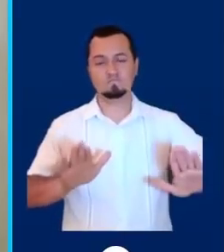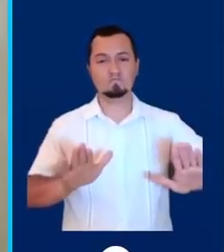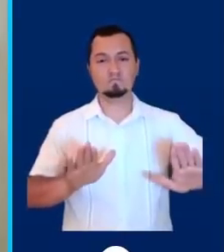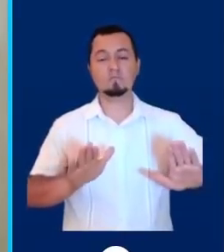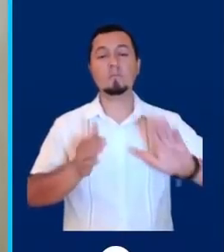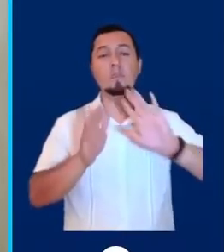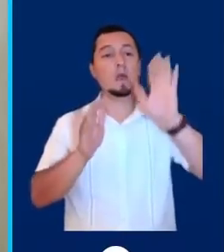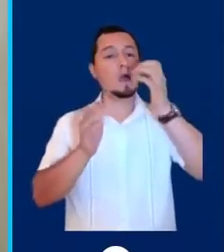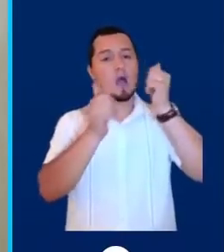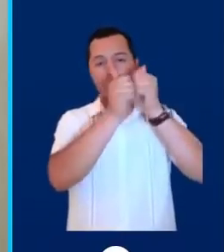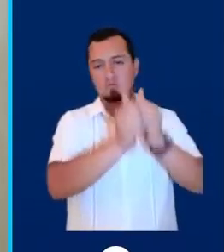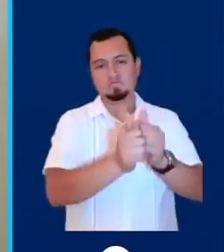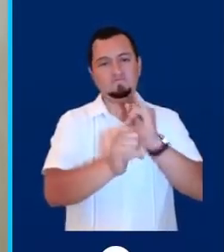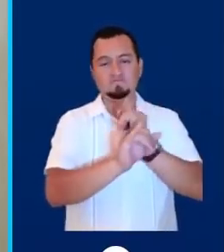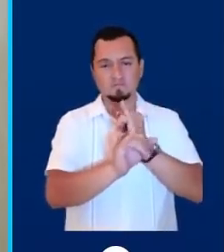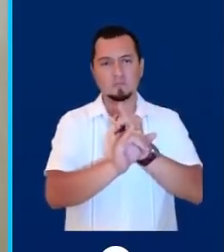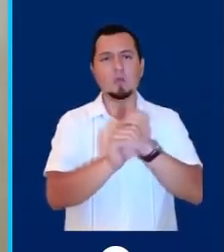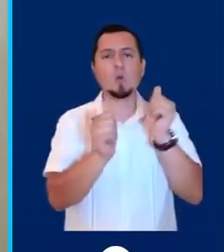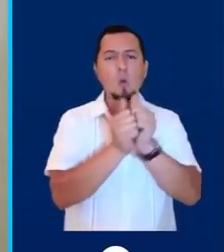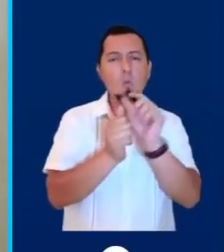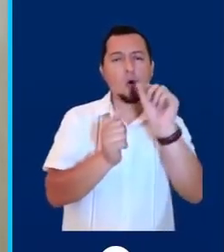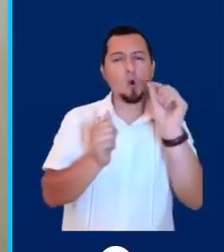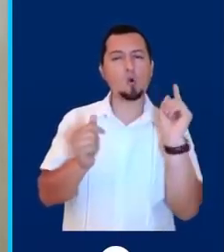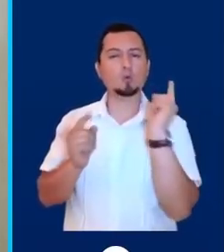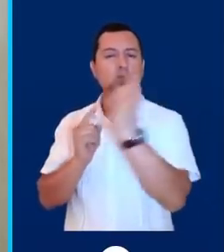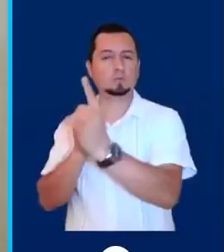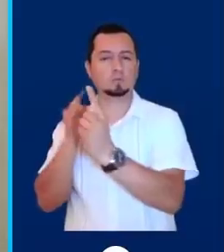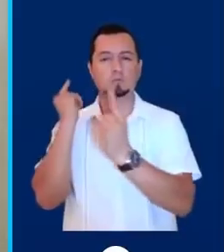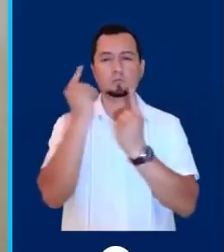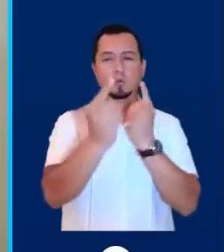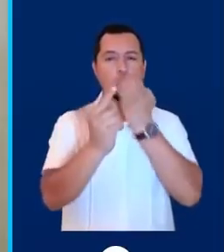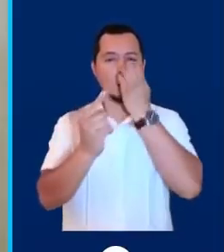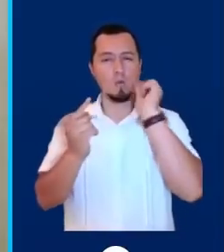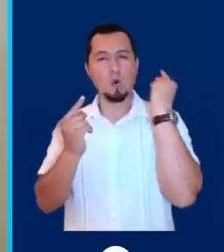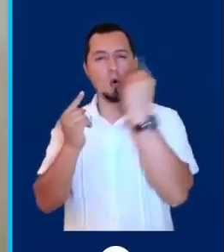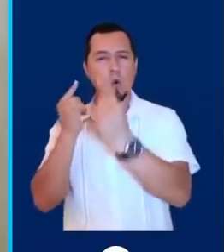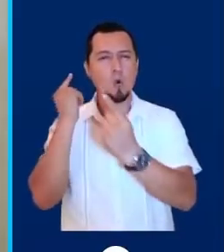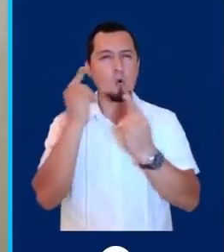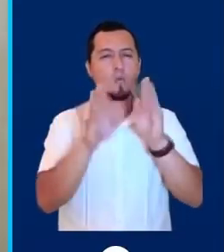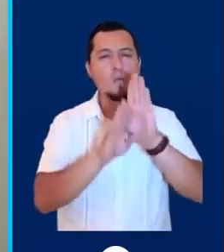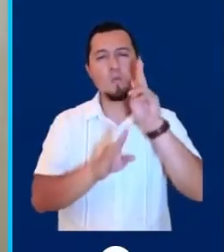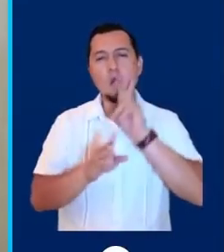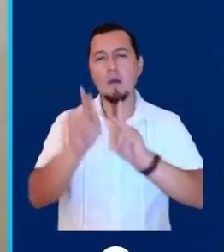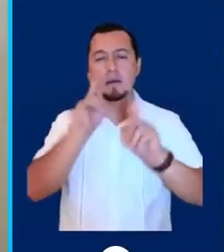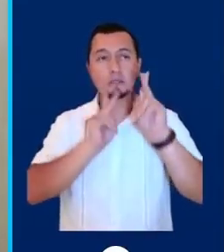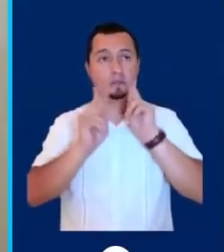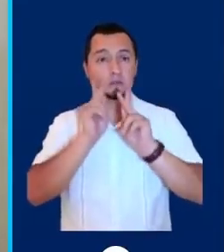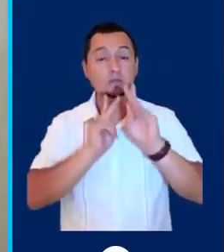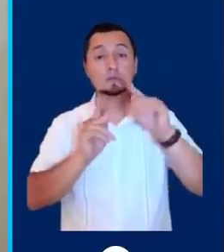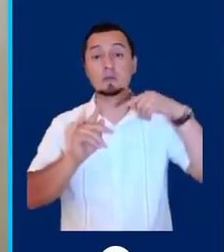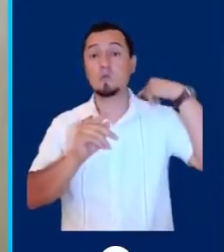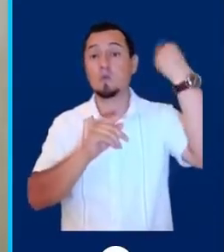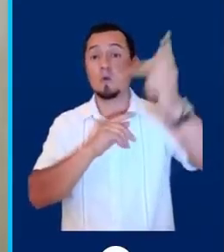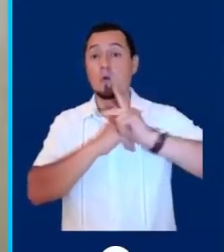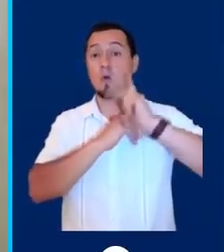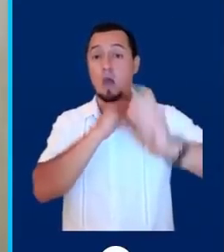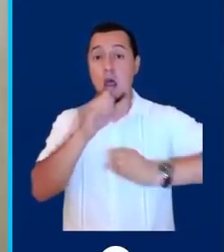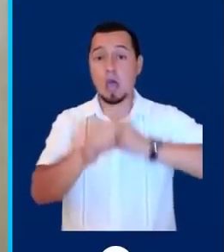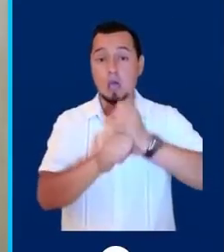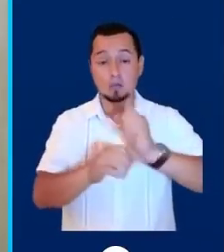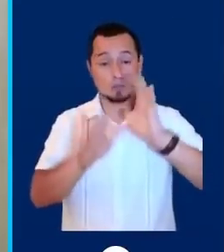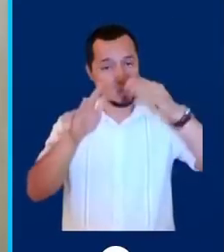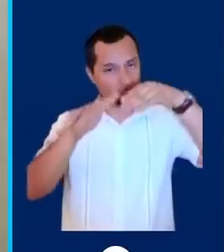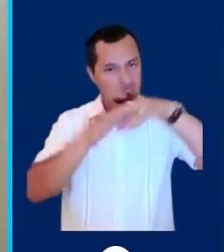y arrancará de manera presencial a partir de agosto. ¿Qué se va a hacer a partir del 17 de agosto? Con la apertura de